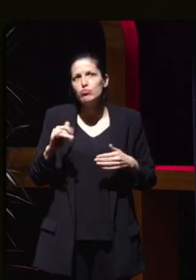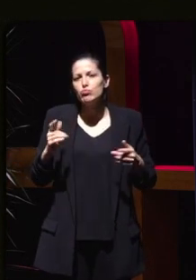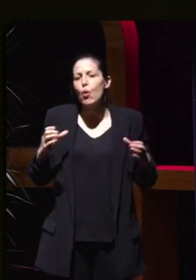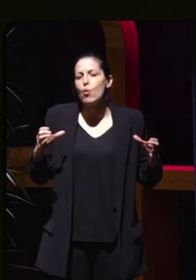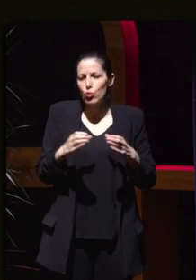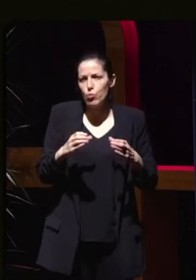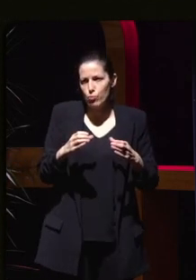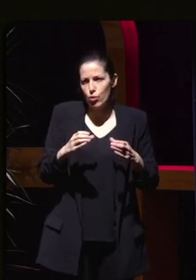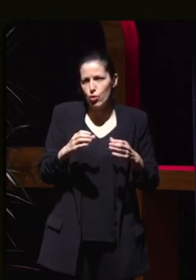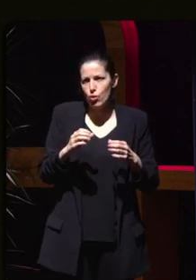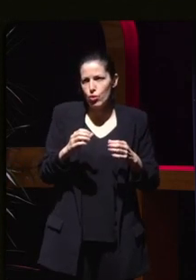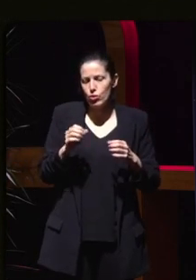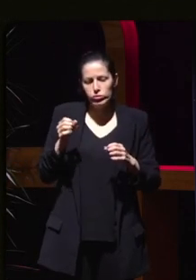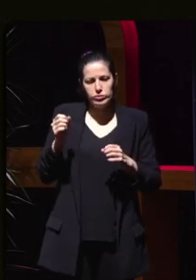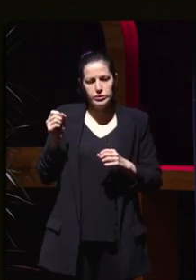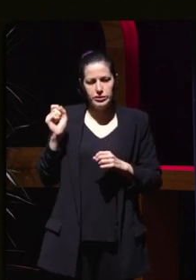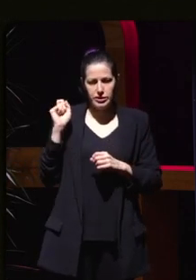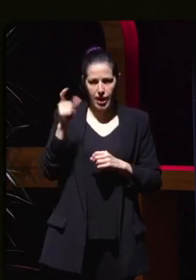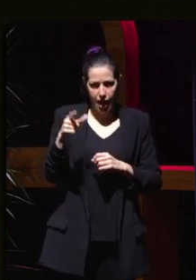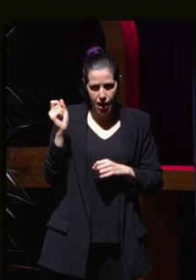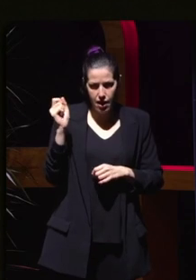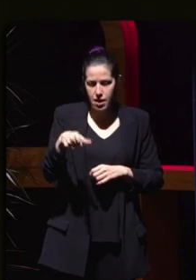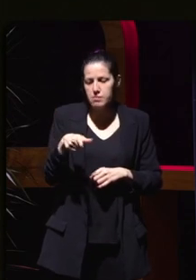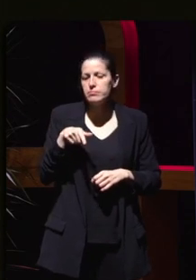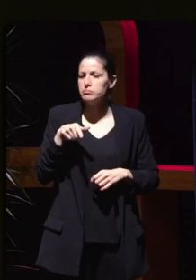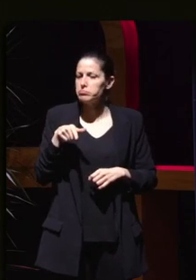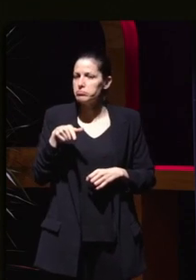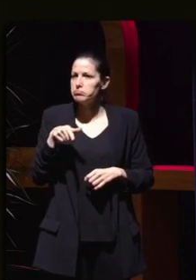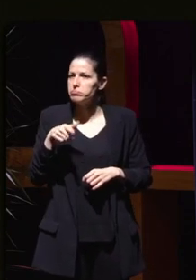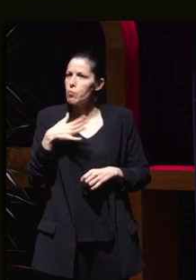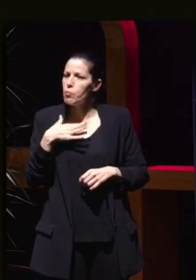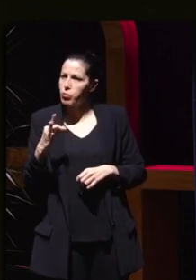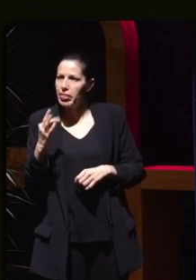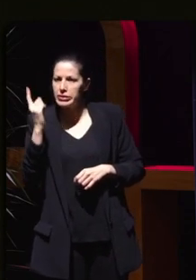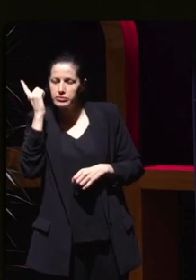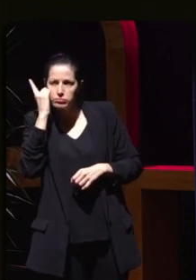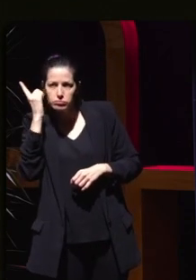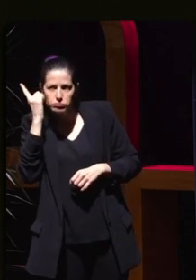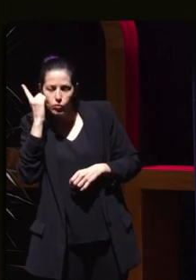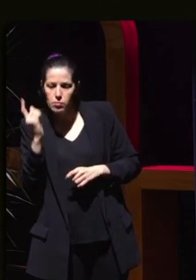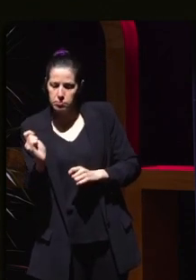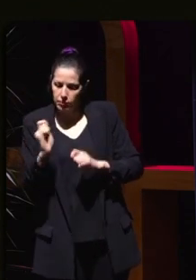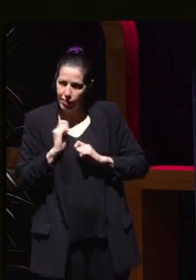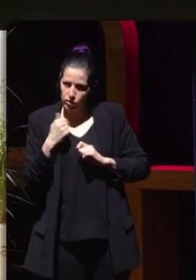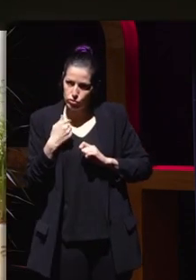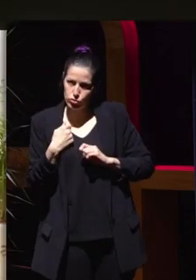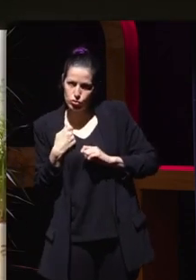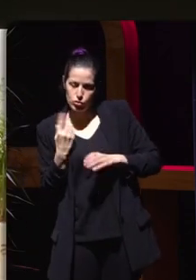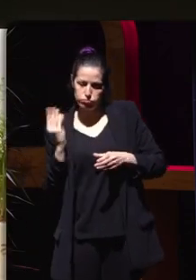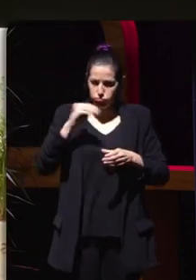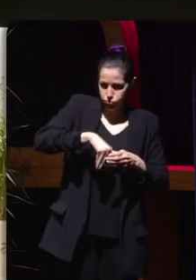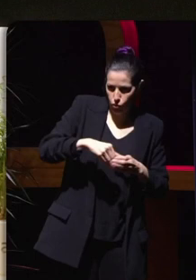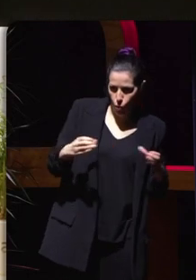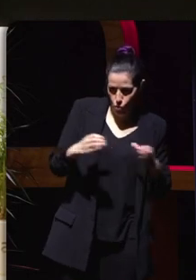aconsejeríamos entre nos paramos entre nos no sé qué tal si me das a tu teléfono métete y a mí ese momento fue o que